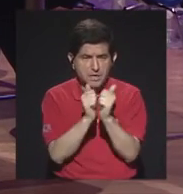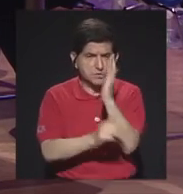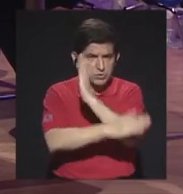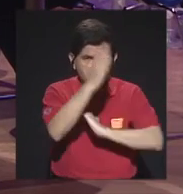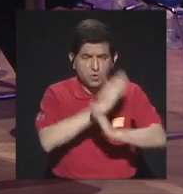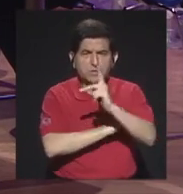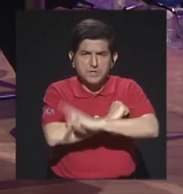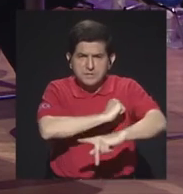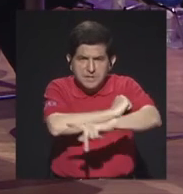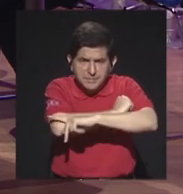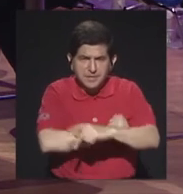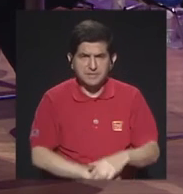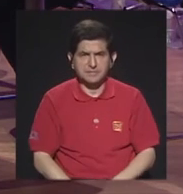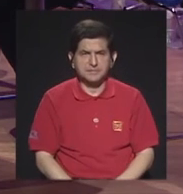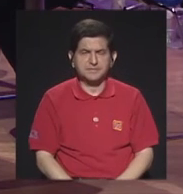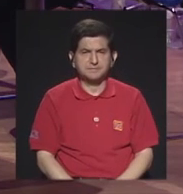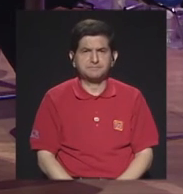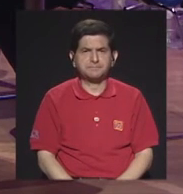país?